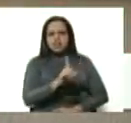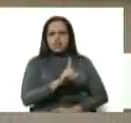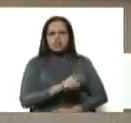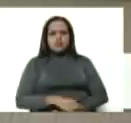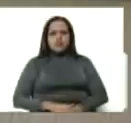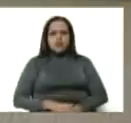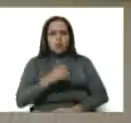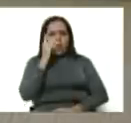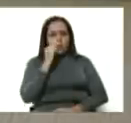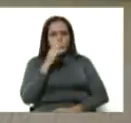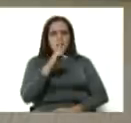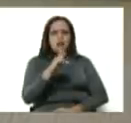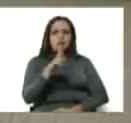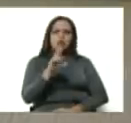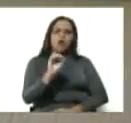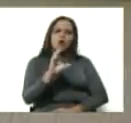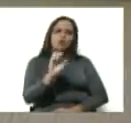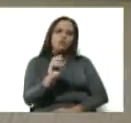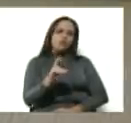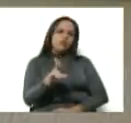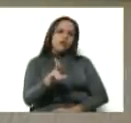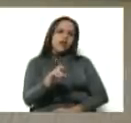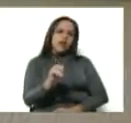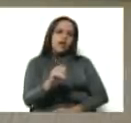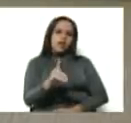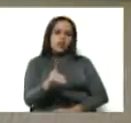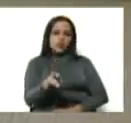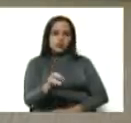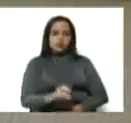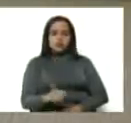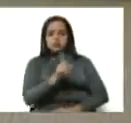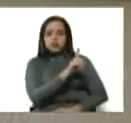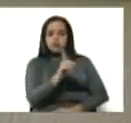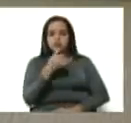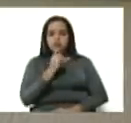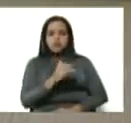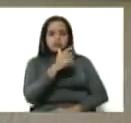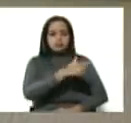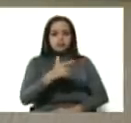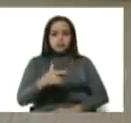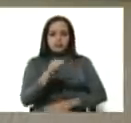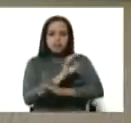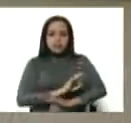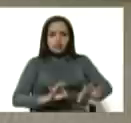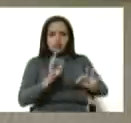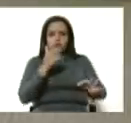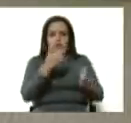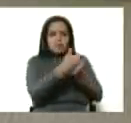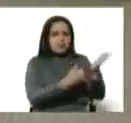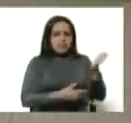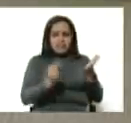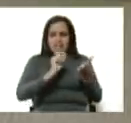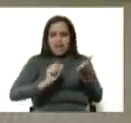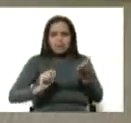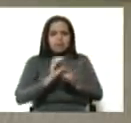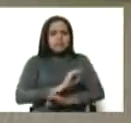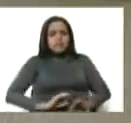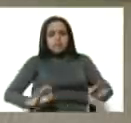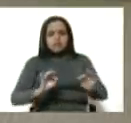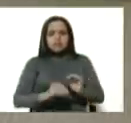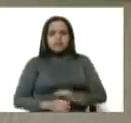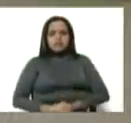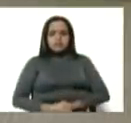procurador, que él no existía, que él no tenía funcionarios, no tenía ni papel ni lápiz.